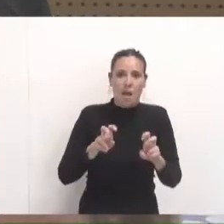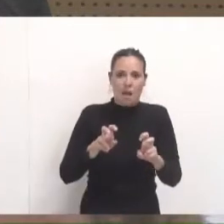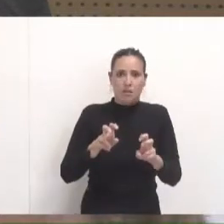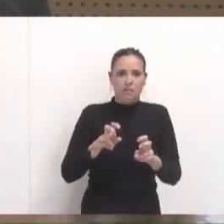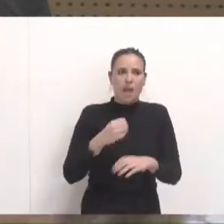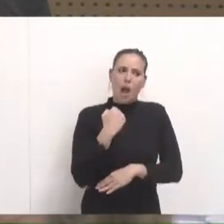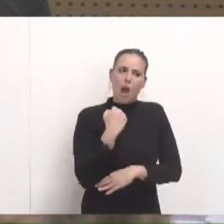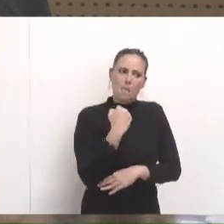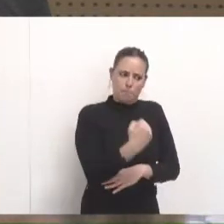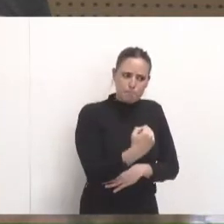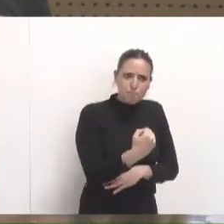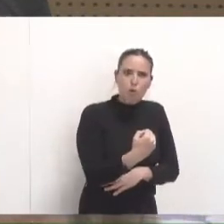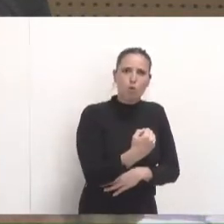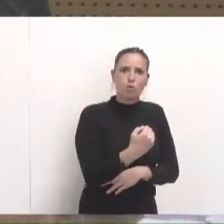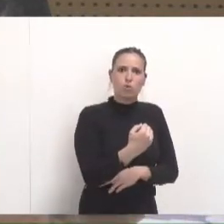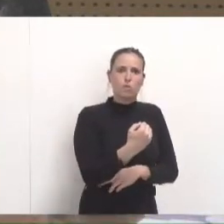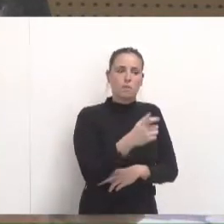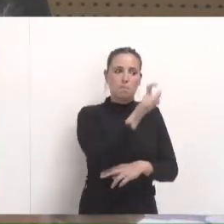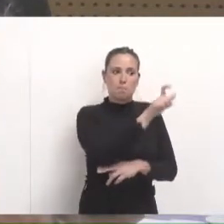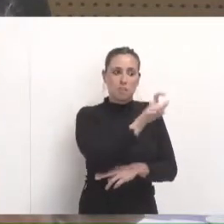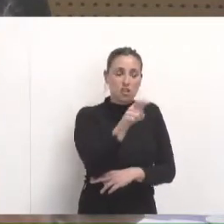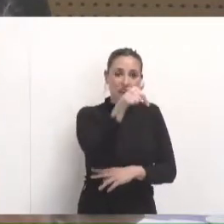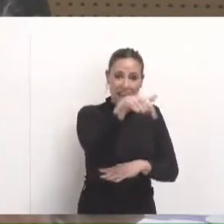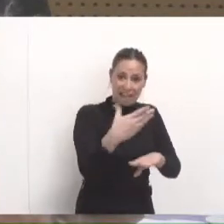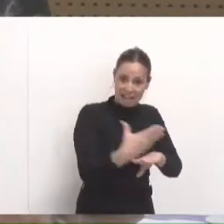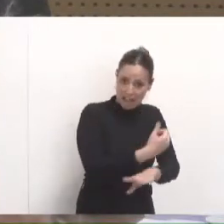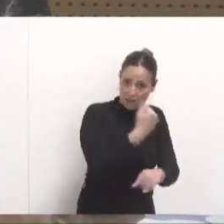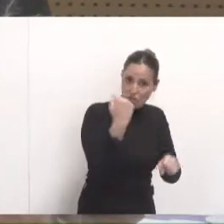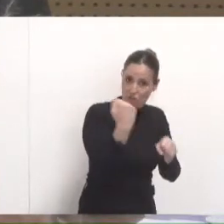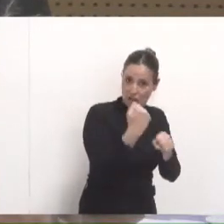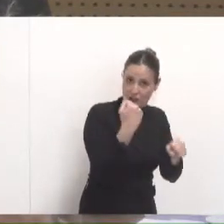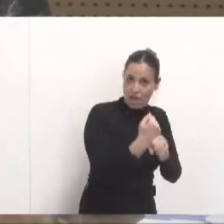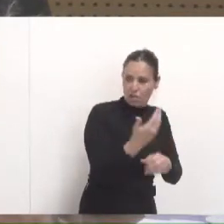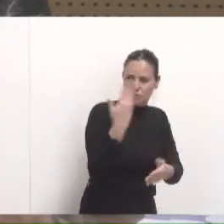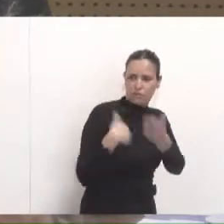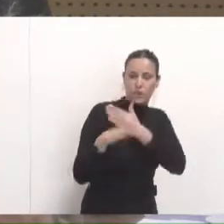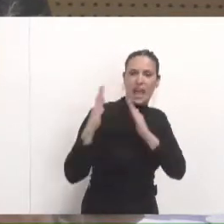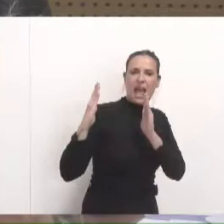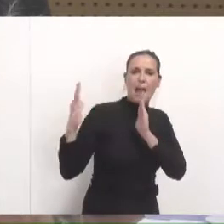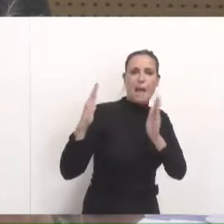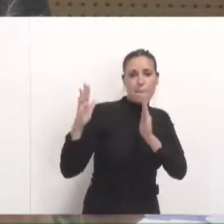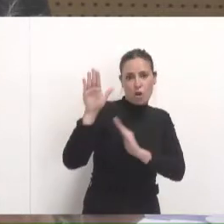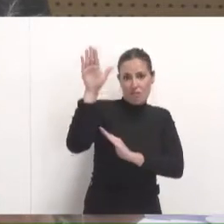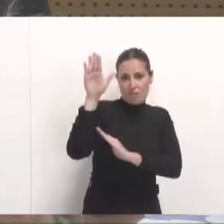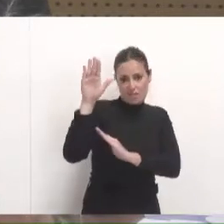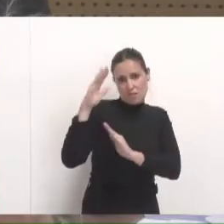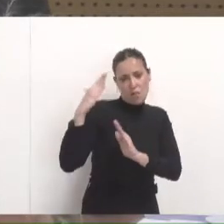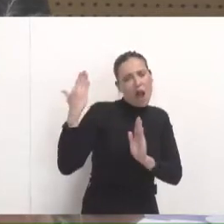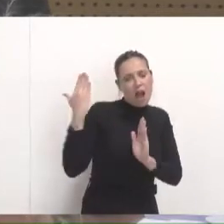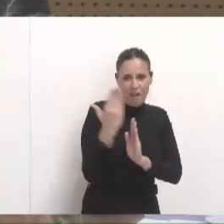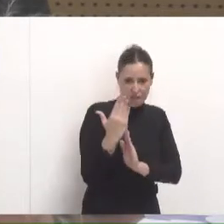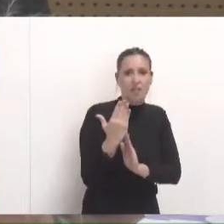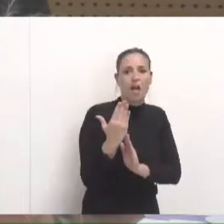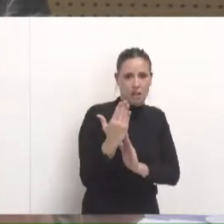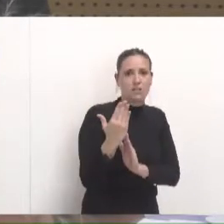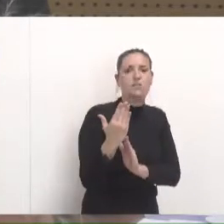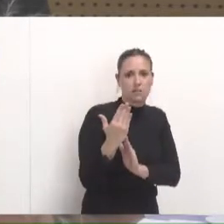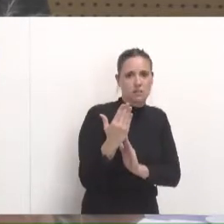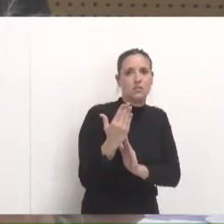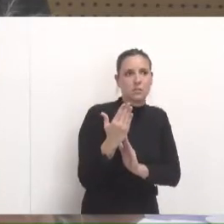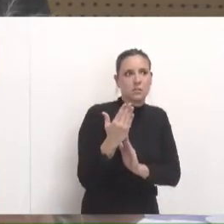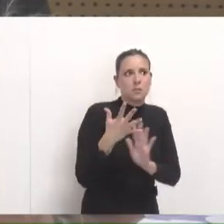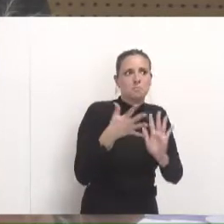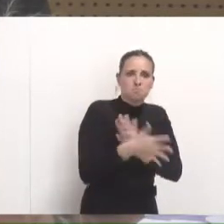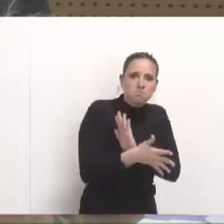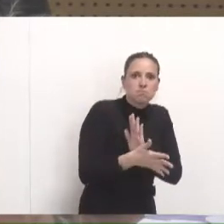personas que fueron empleados y empleadas de este Cabildo, que fueron represaliadas, y, digamos, hacer